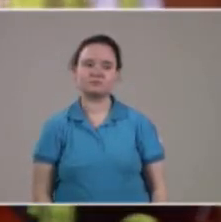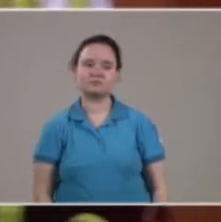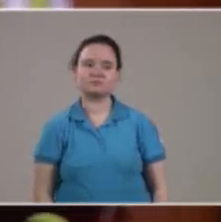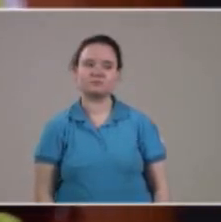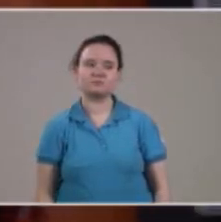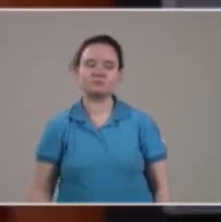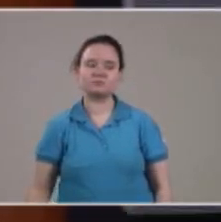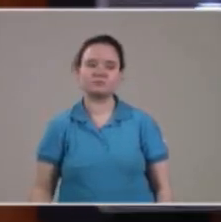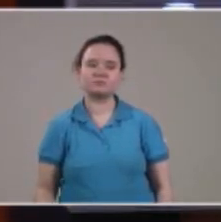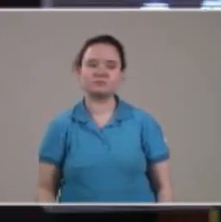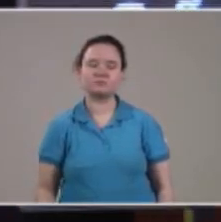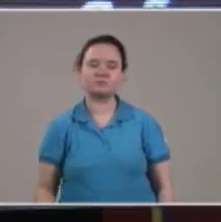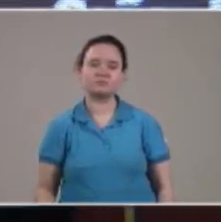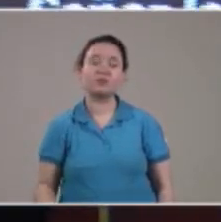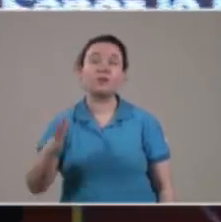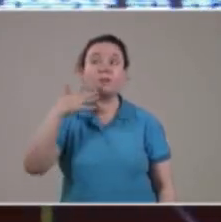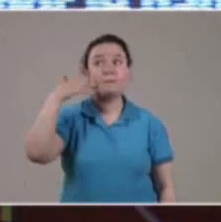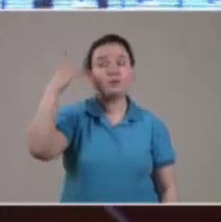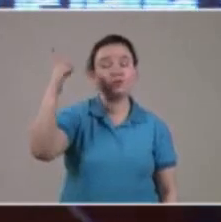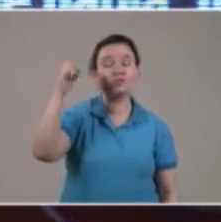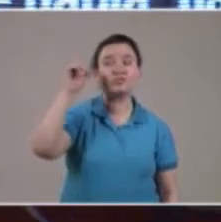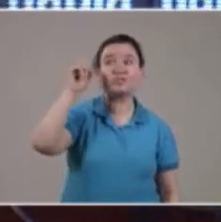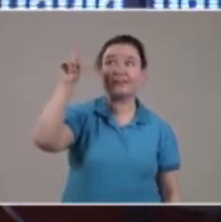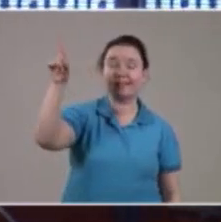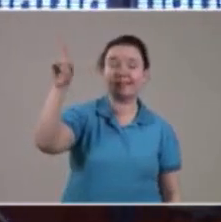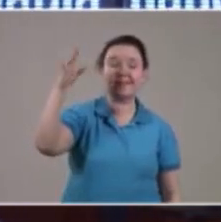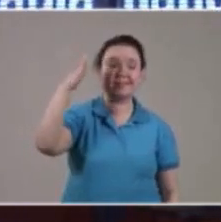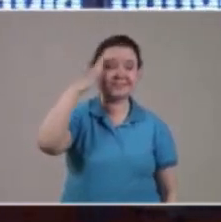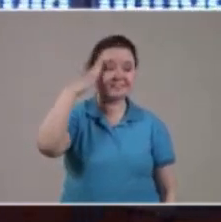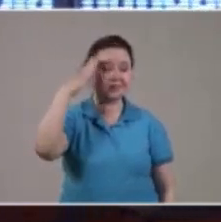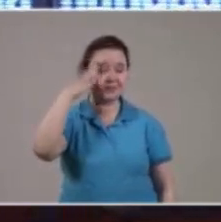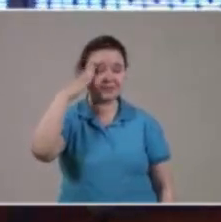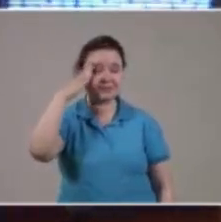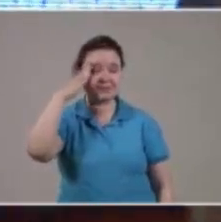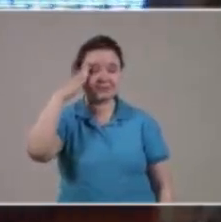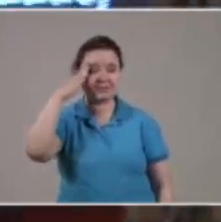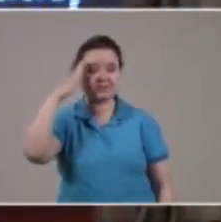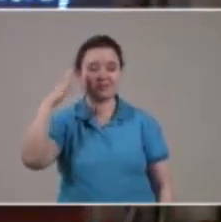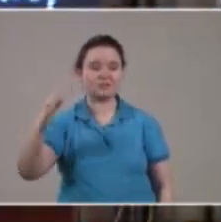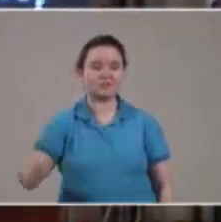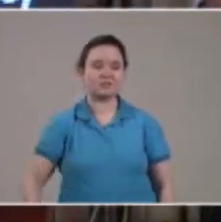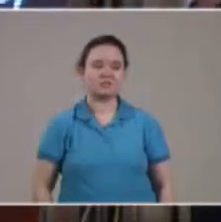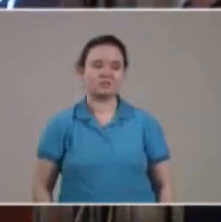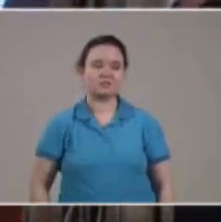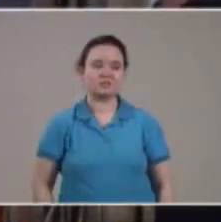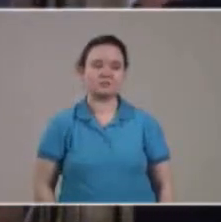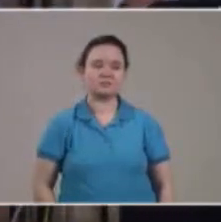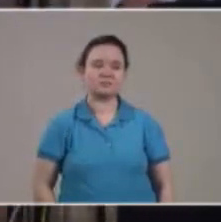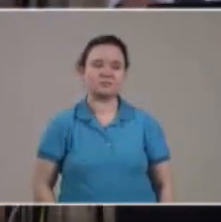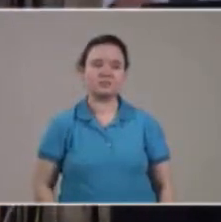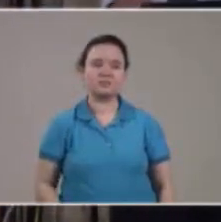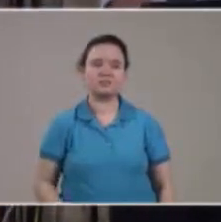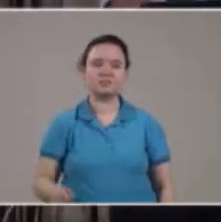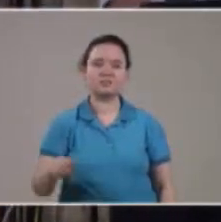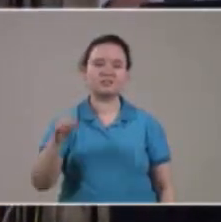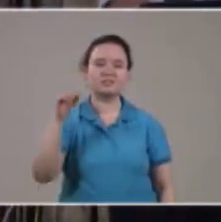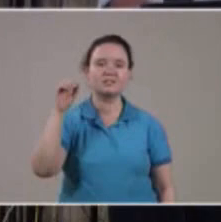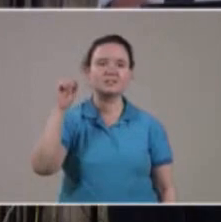Y Dios, que sabía eso, manda a que escriban en la Biblia.